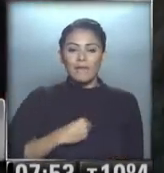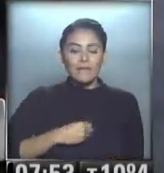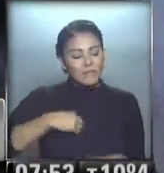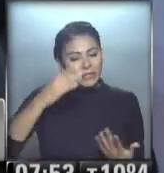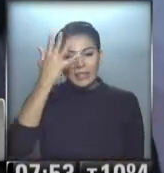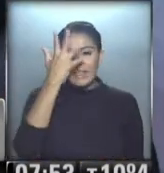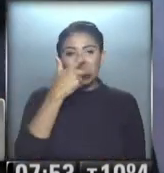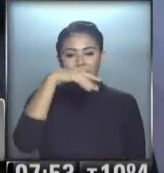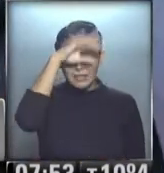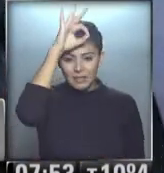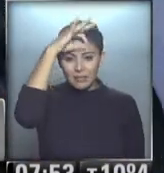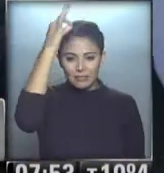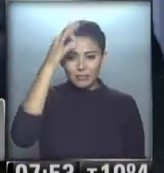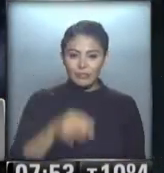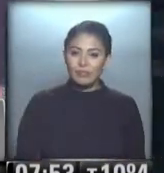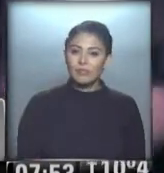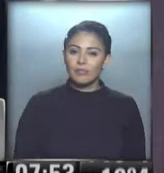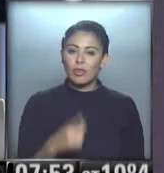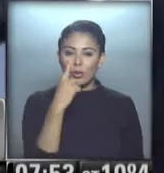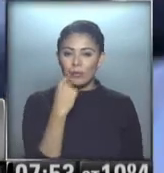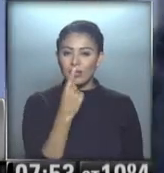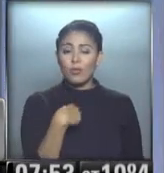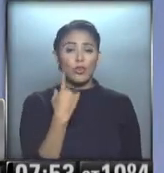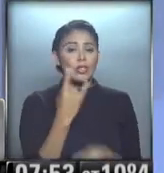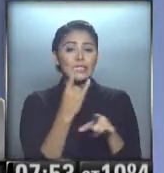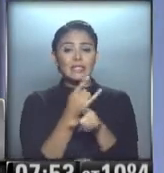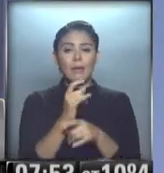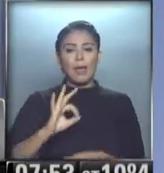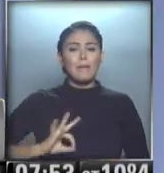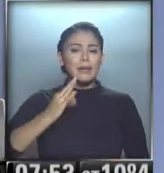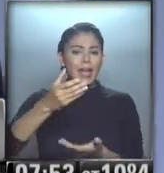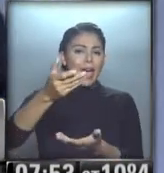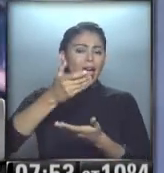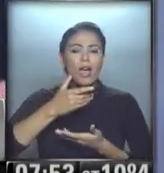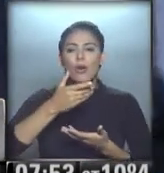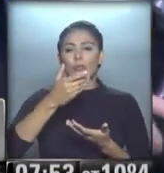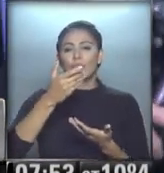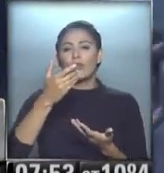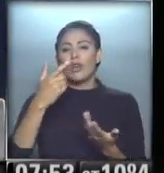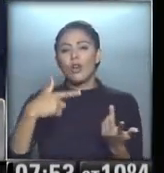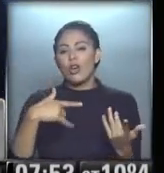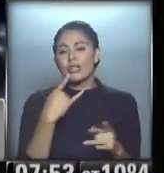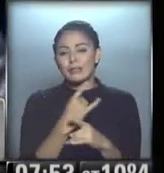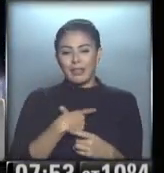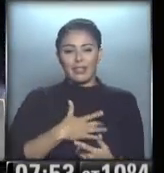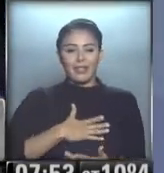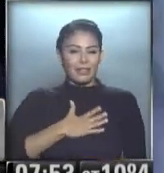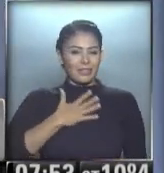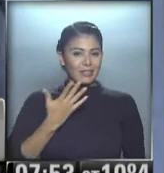teatro. Uno recibe siempre algunos premios o siempre alegran,